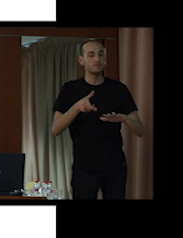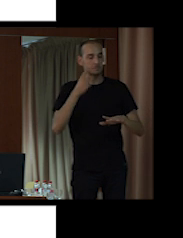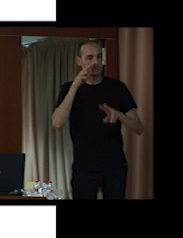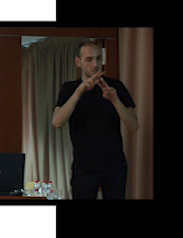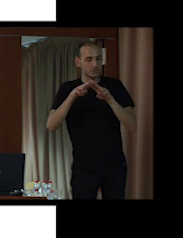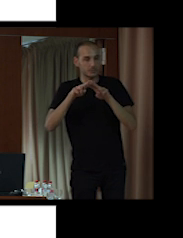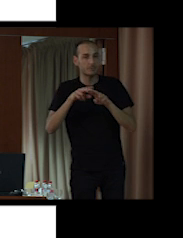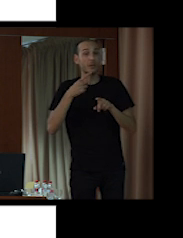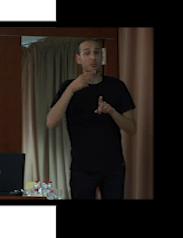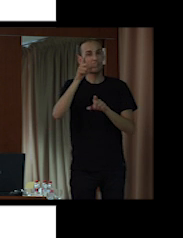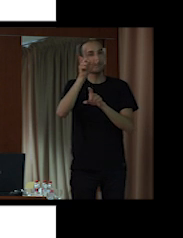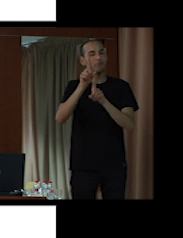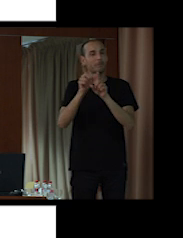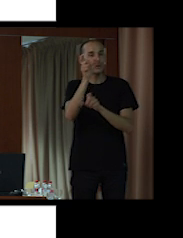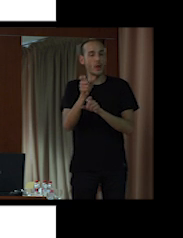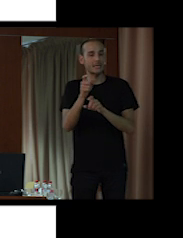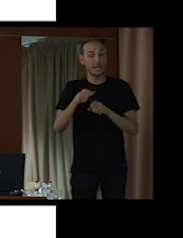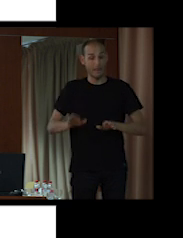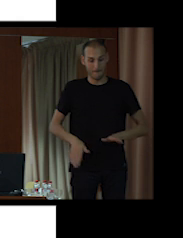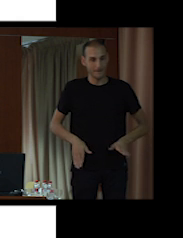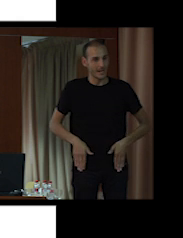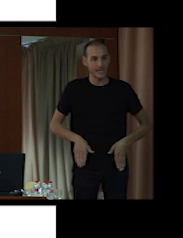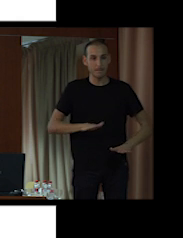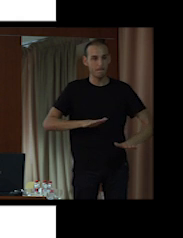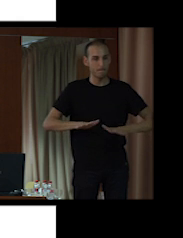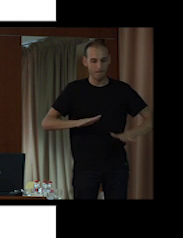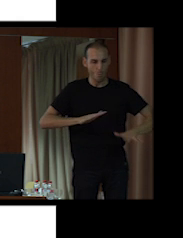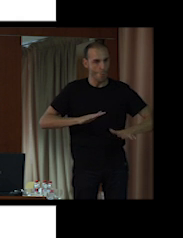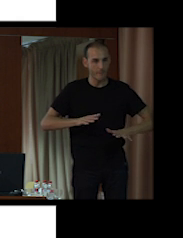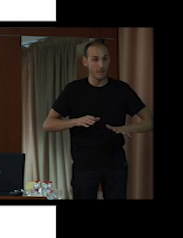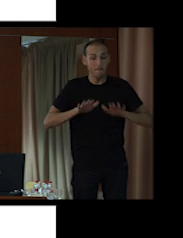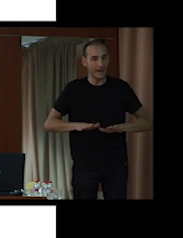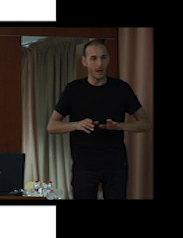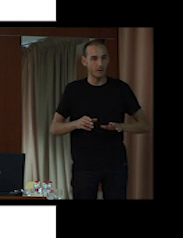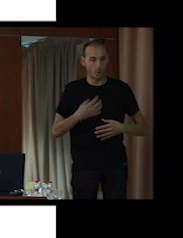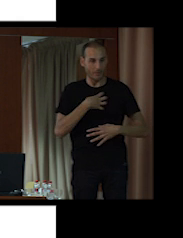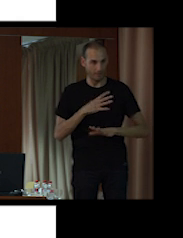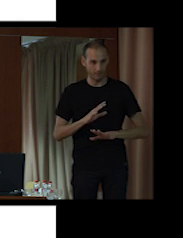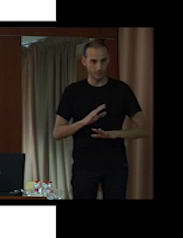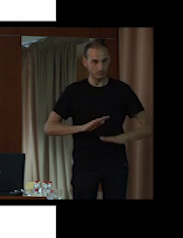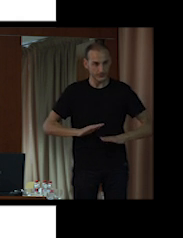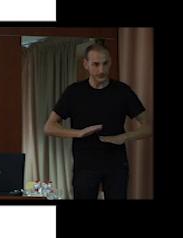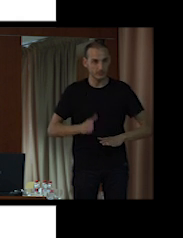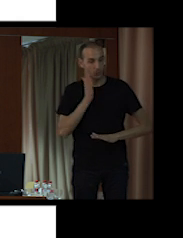piernas inquietas. Luego voy a presentar un vídeo, porque los pacientes con fibromialgia tenéis más piernas inquietas que el resto de la población.